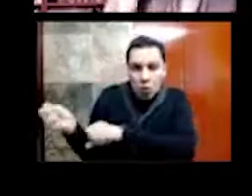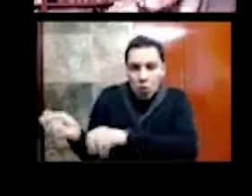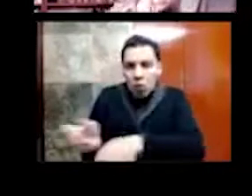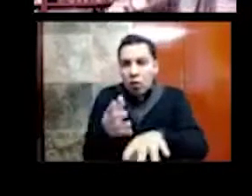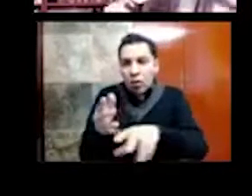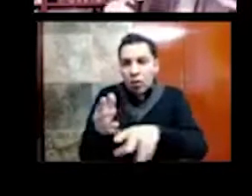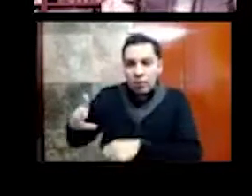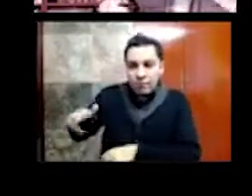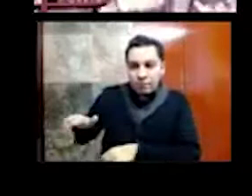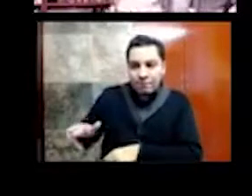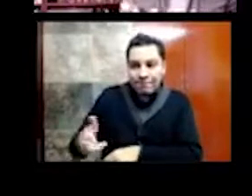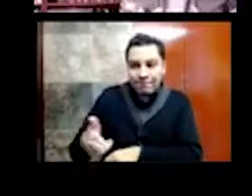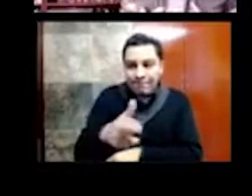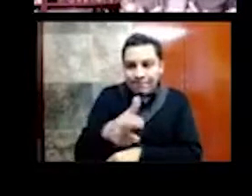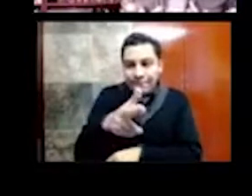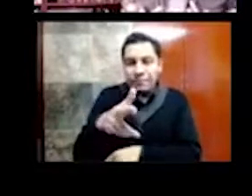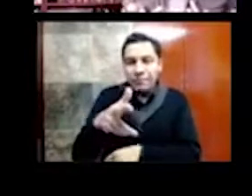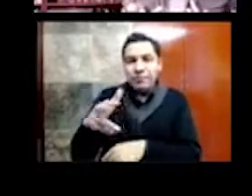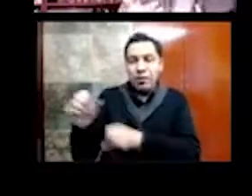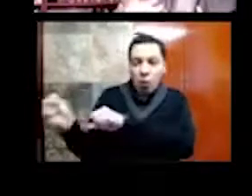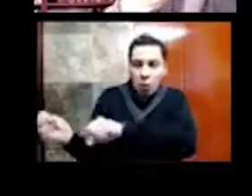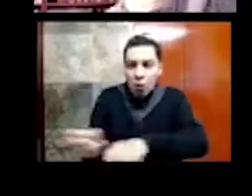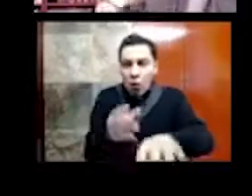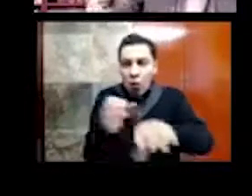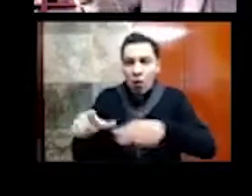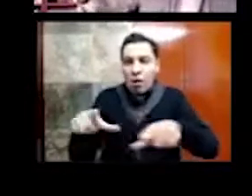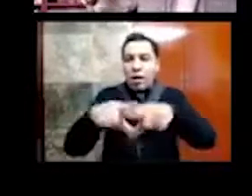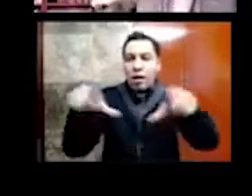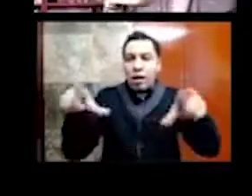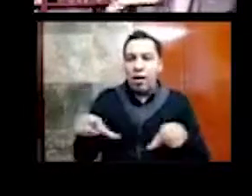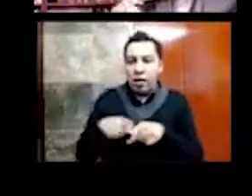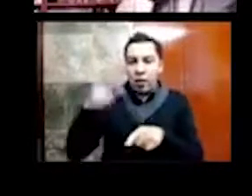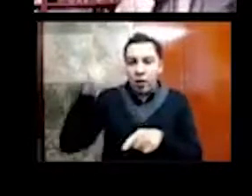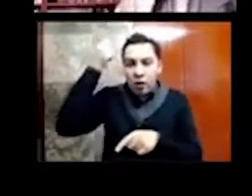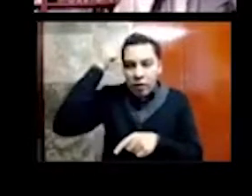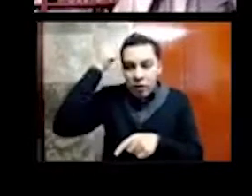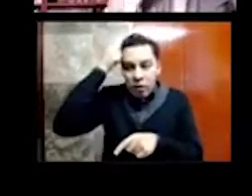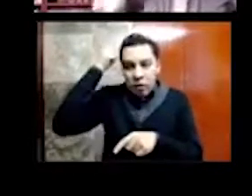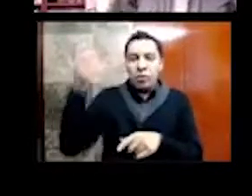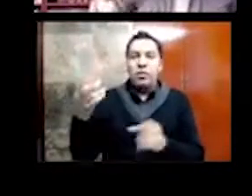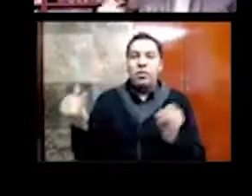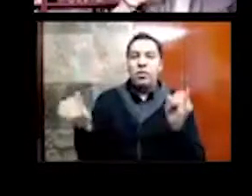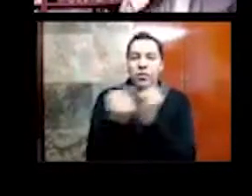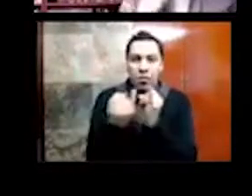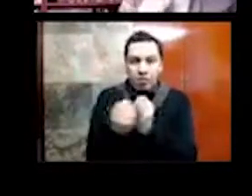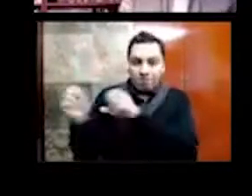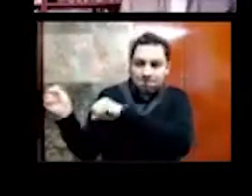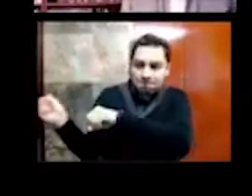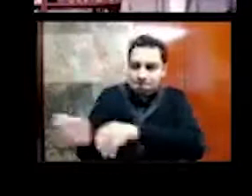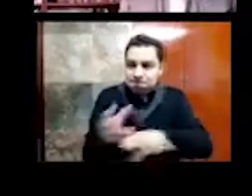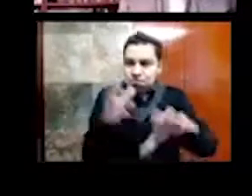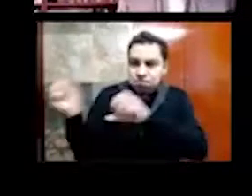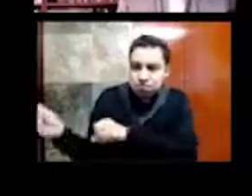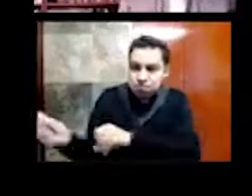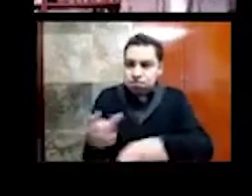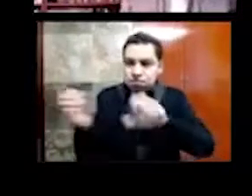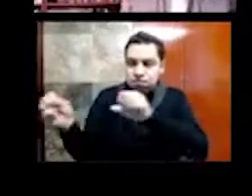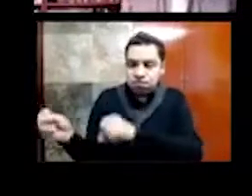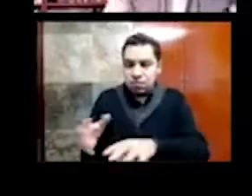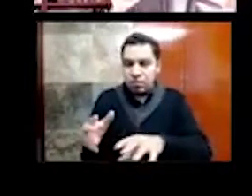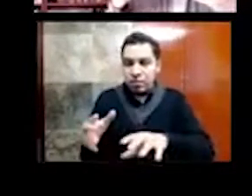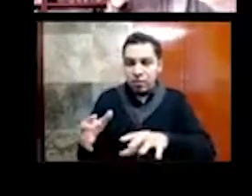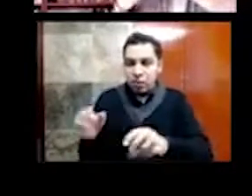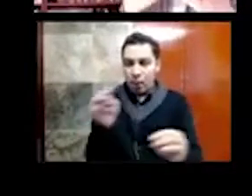al norte que llena el lago de Texcoco, que se sala con las escorrentías salobres de la Sierra